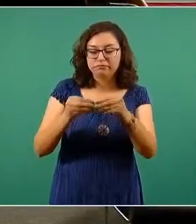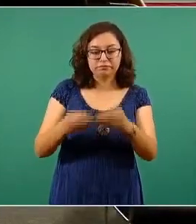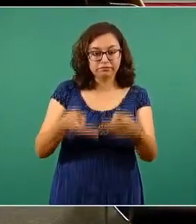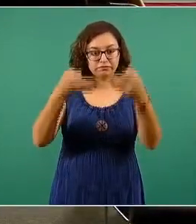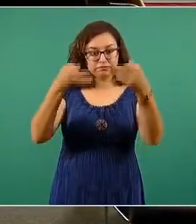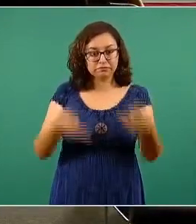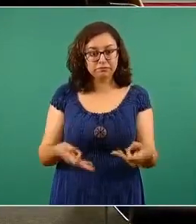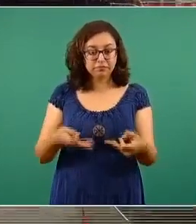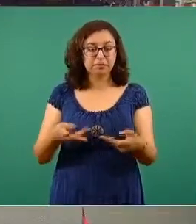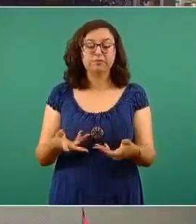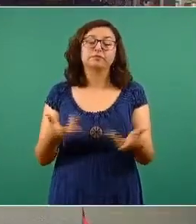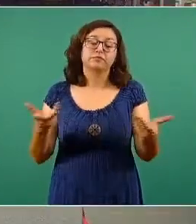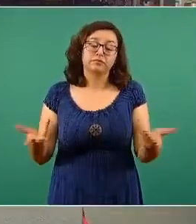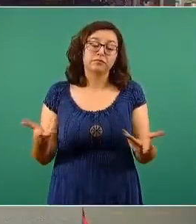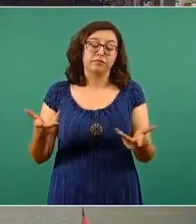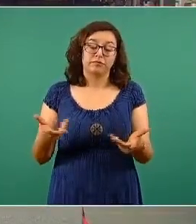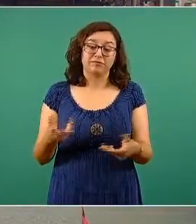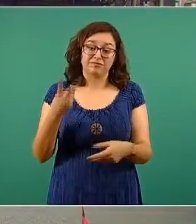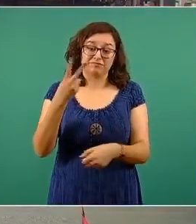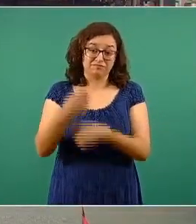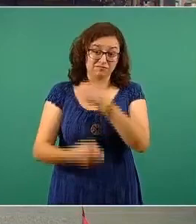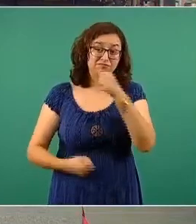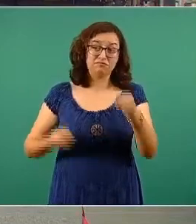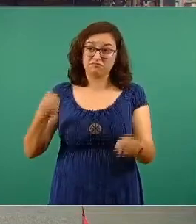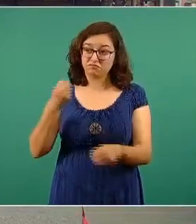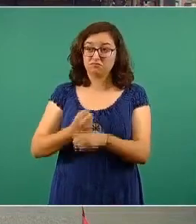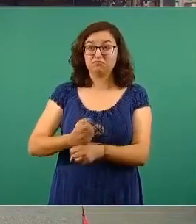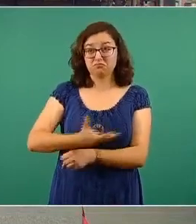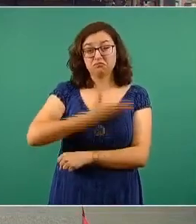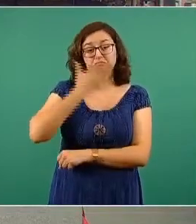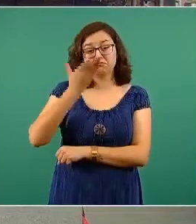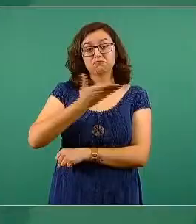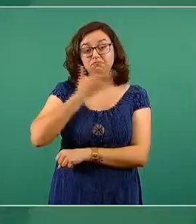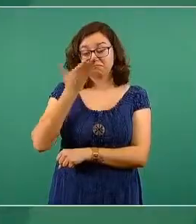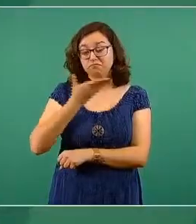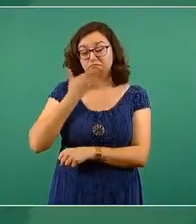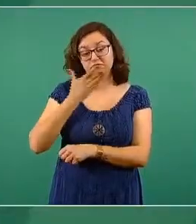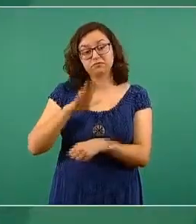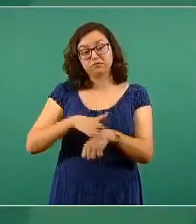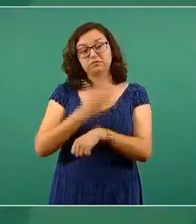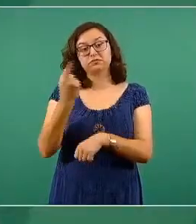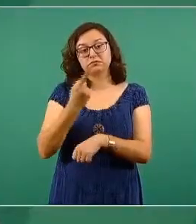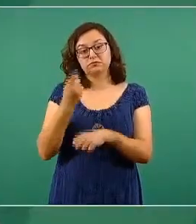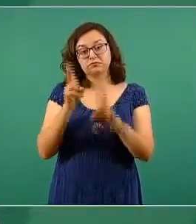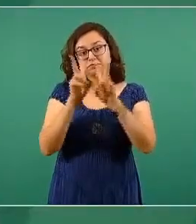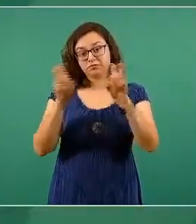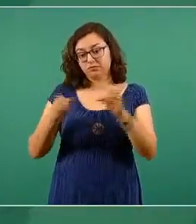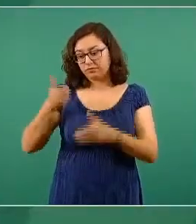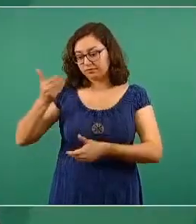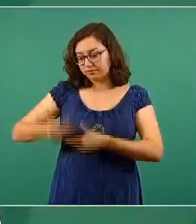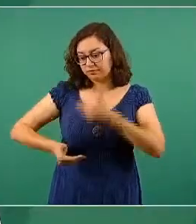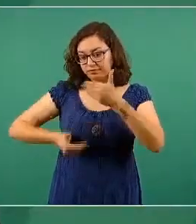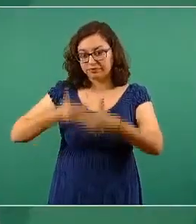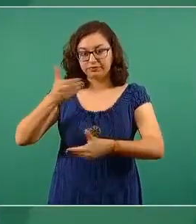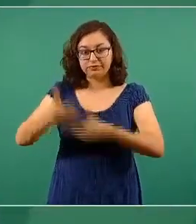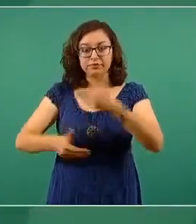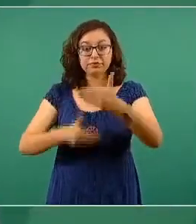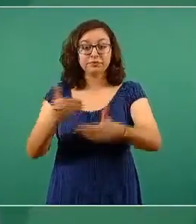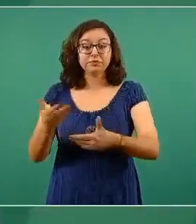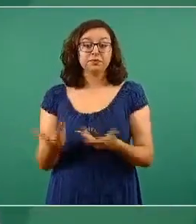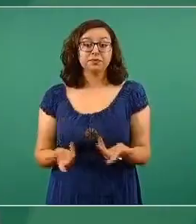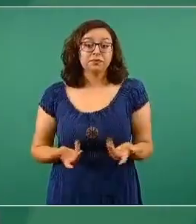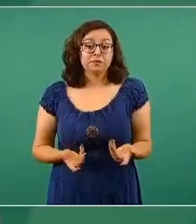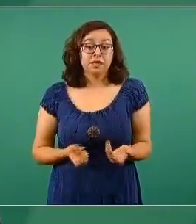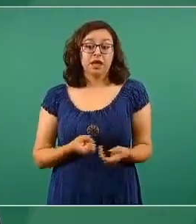hecho de que se tienen que llevar a cabo y pasar por todos estos procesos que hemos comentado. Entonces, esto no cambia